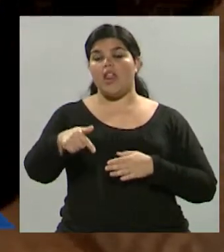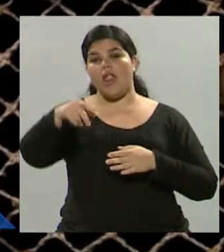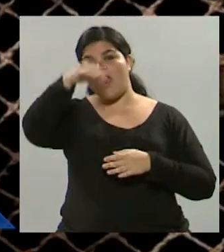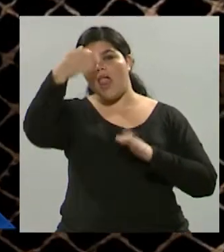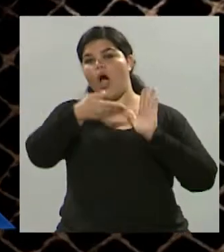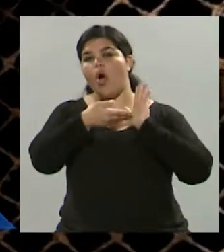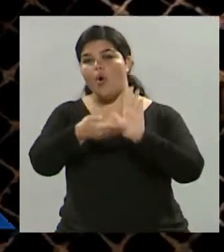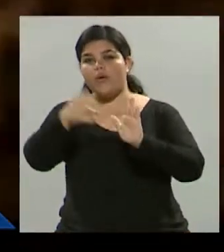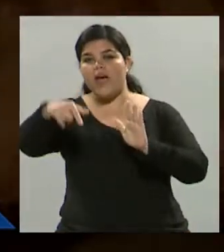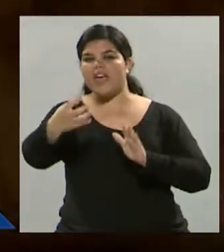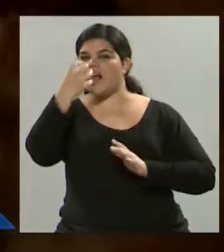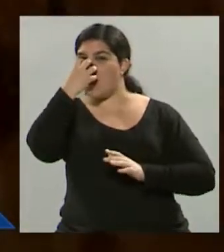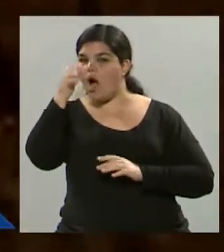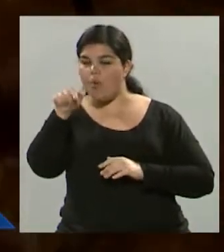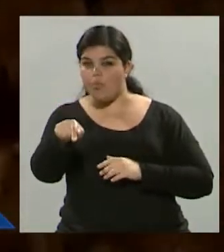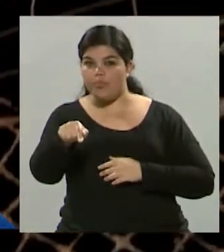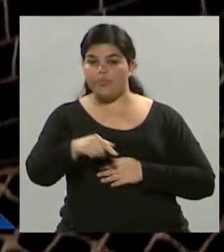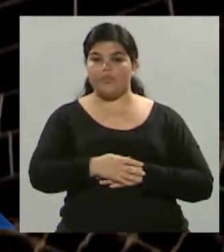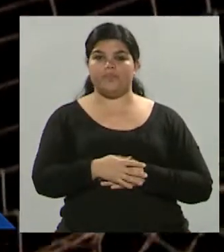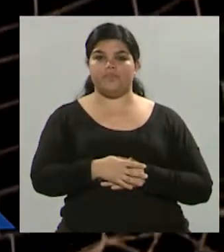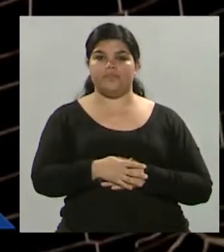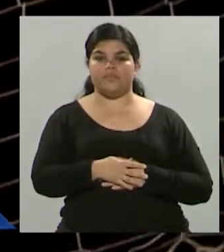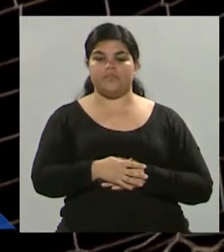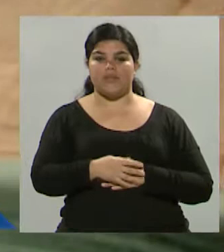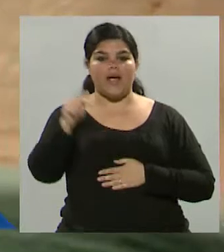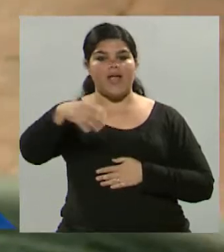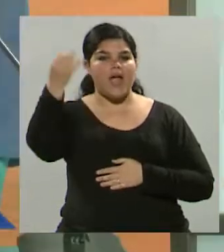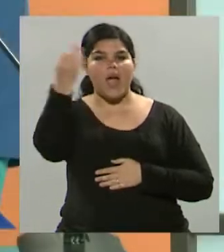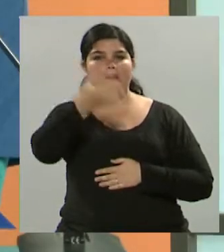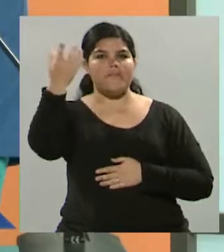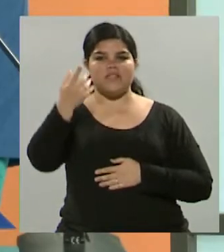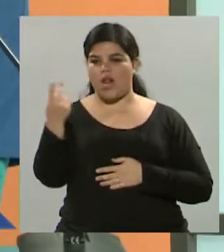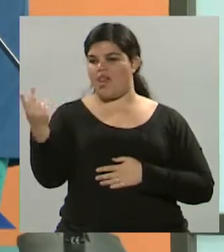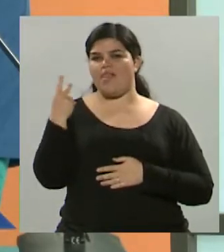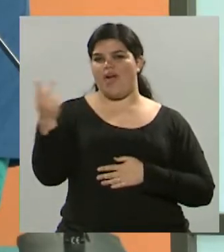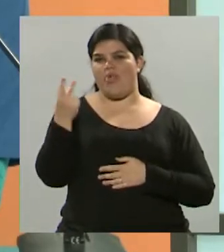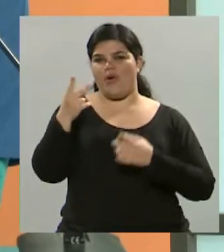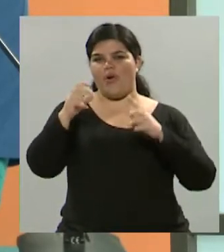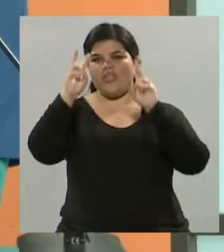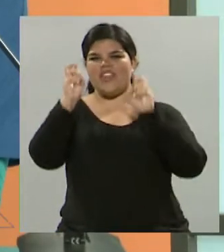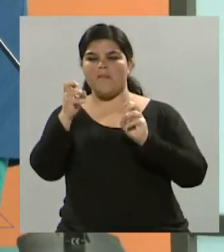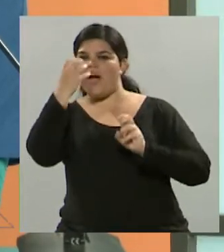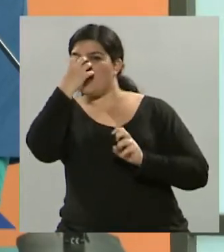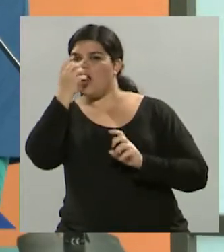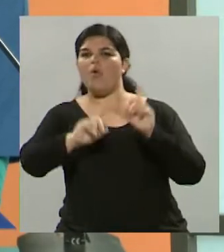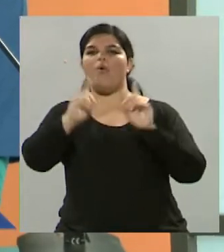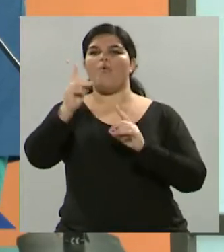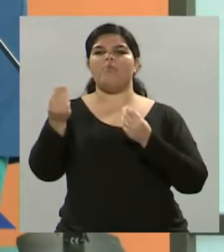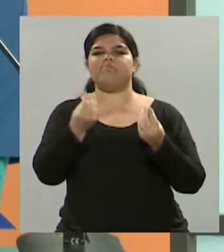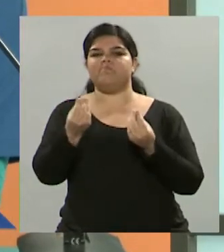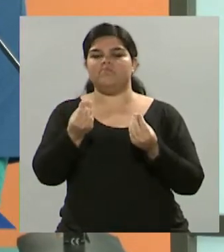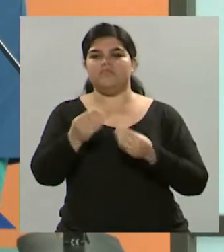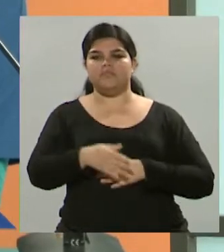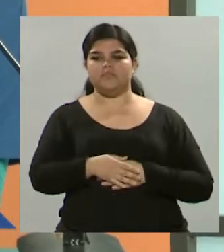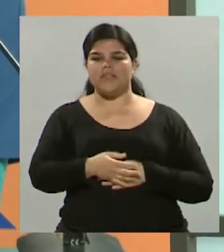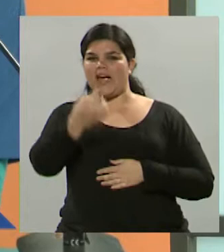de clown, pero bueno, de una particular manera que tenemos nosotras de abordar el clown, que es como un clown